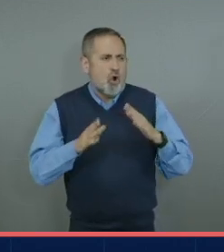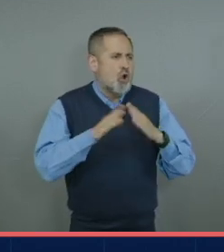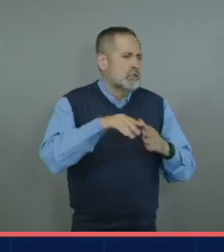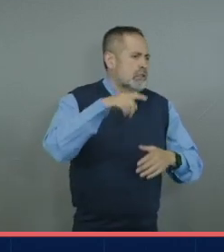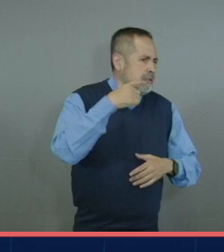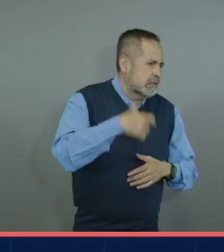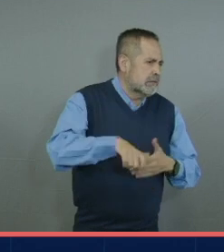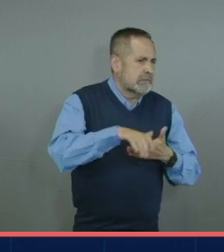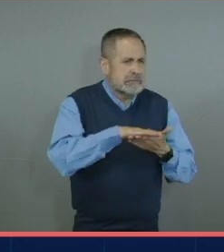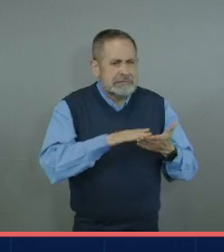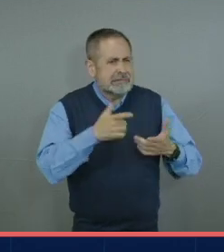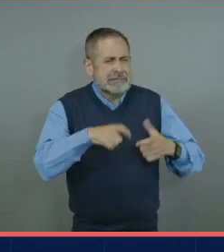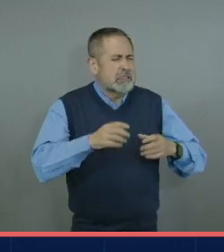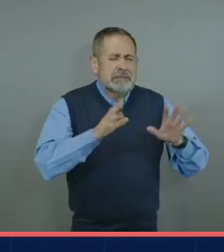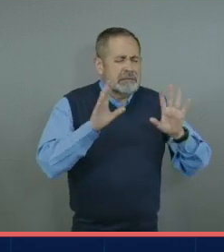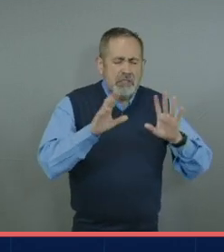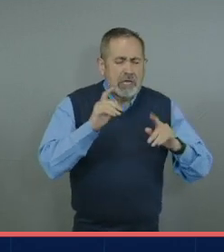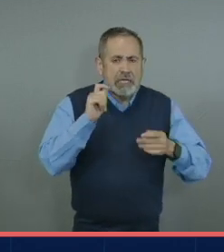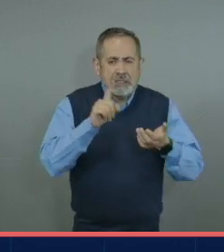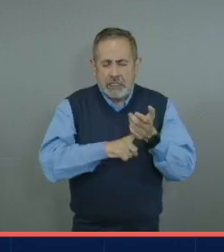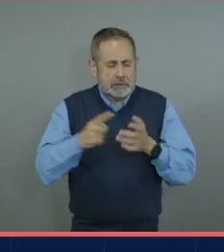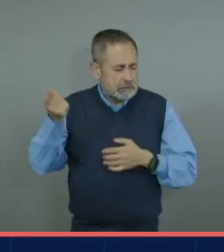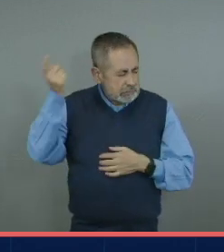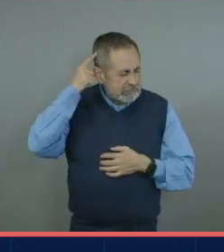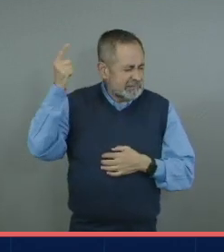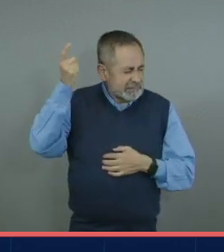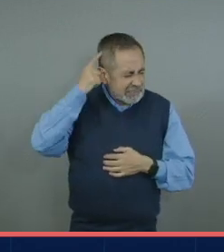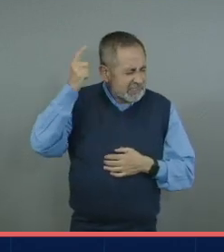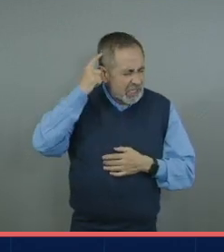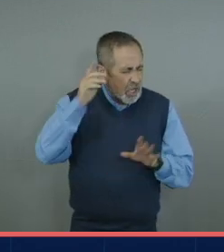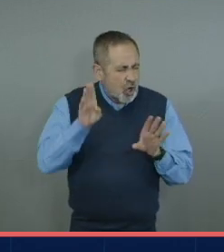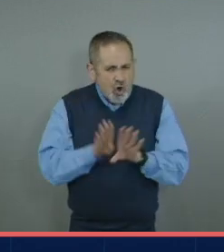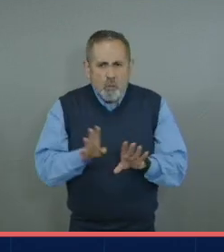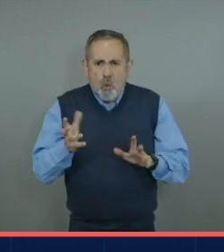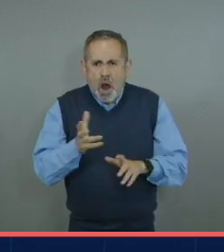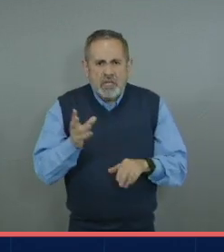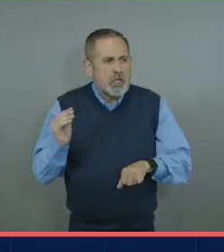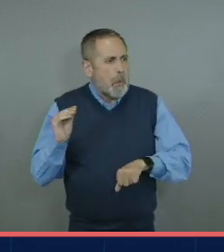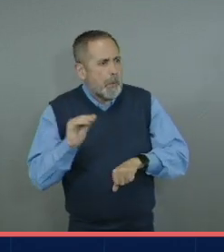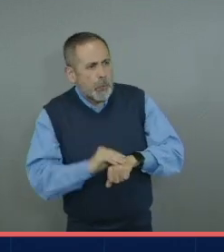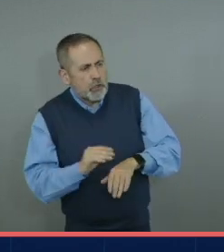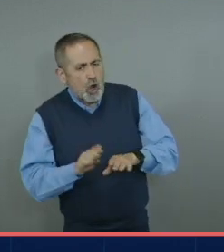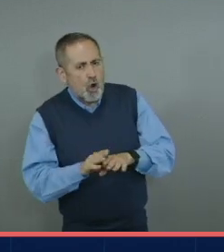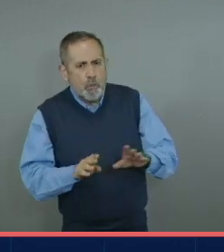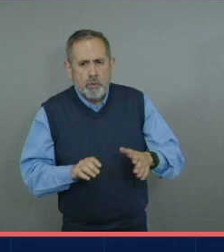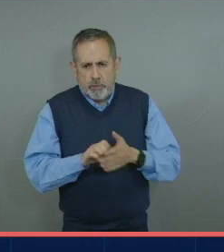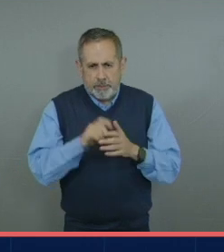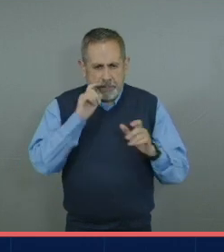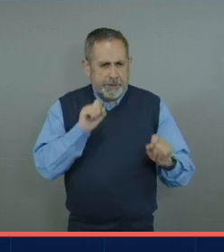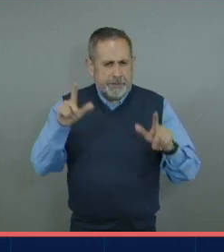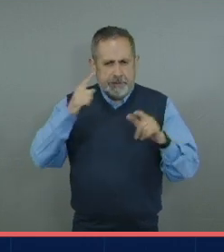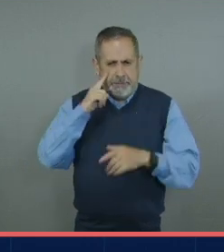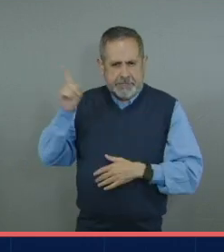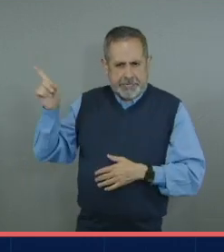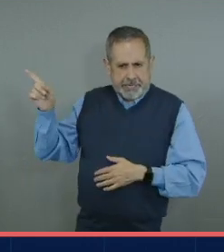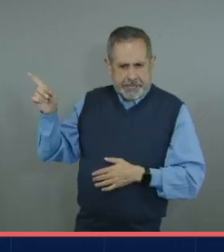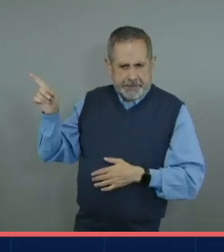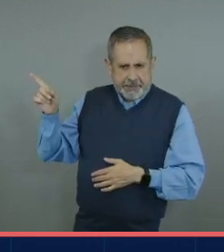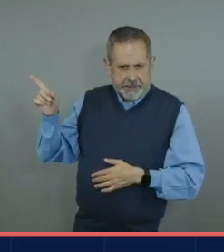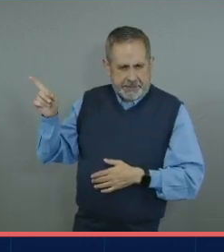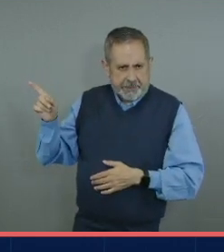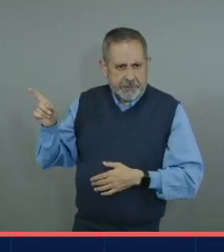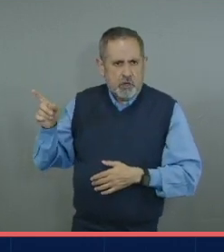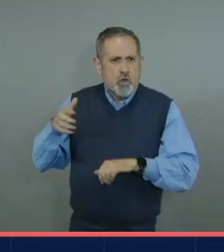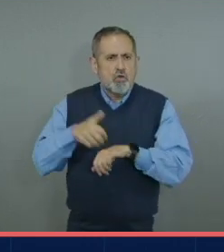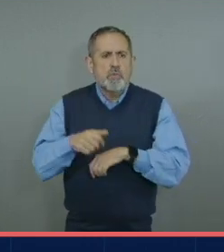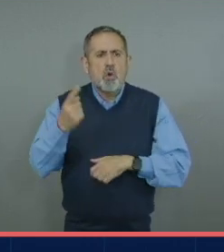o por el dinero que han generado, sino por los comportamientos que a veces pueden llegar a tener. Ustedes en pantalla tienen algo muy importante. El paso